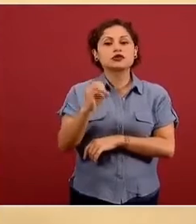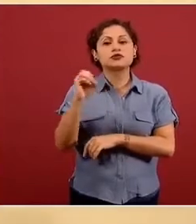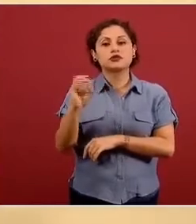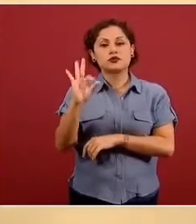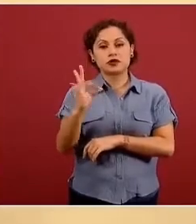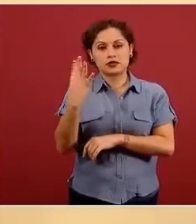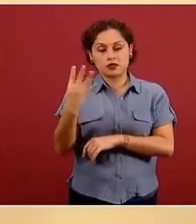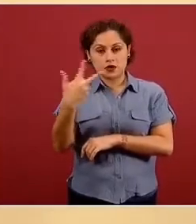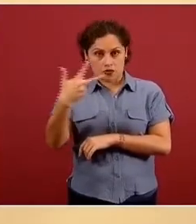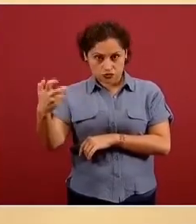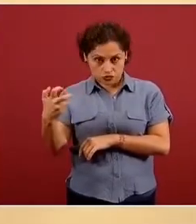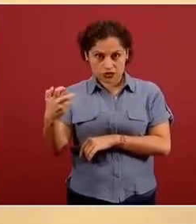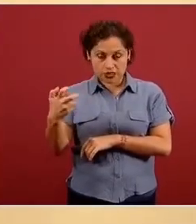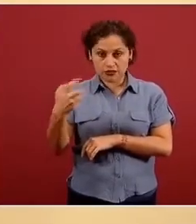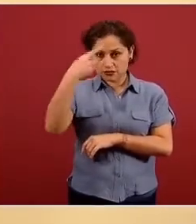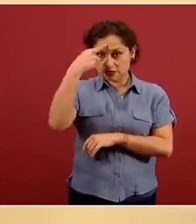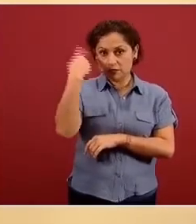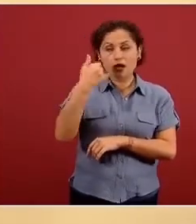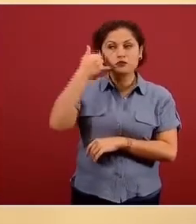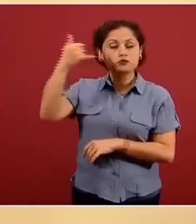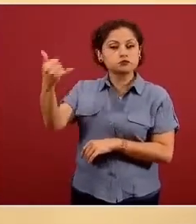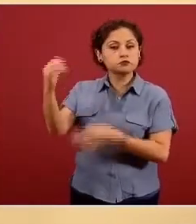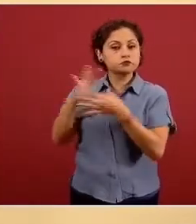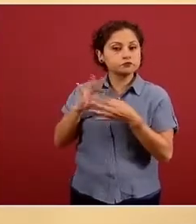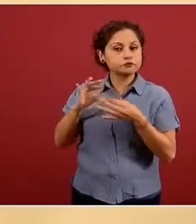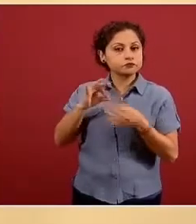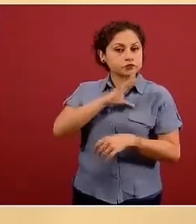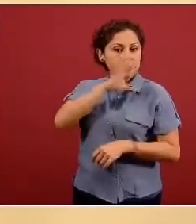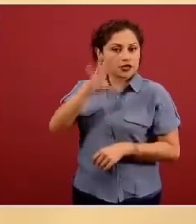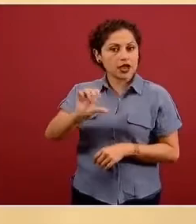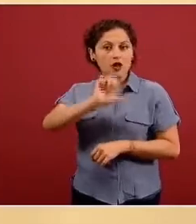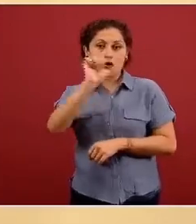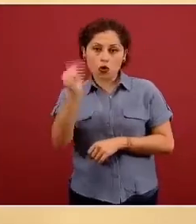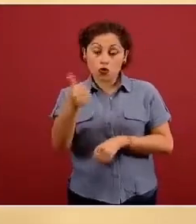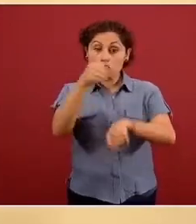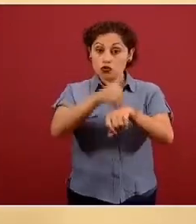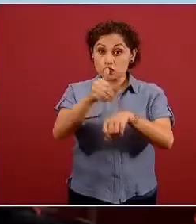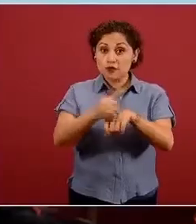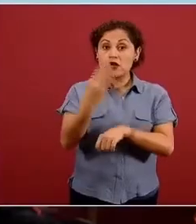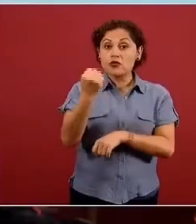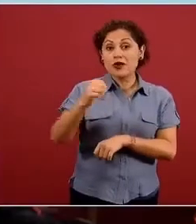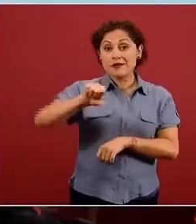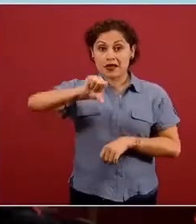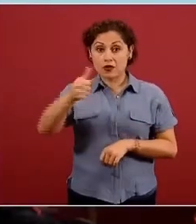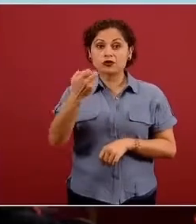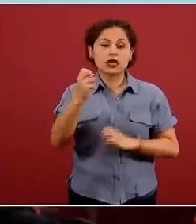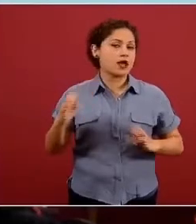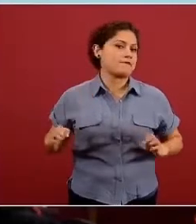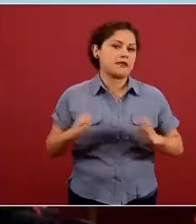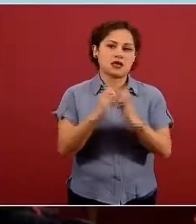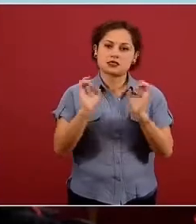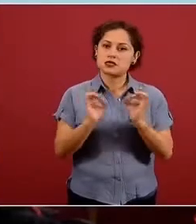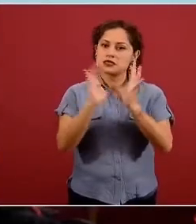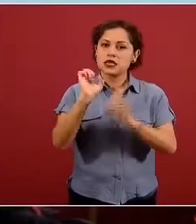800-0044-800 para información en general. También el número 911, que es el número de emergencias en todo el país, si hubiera